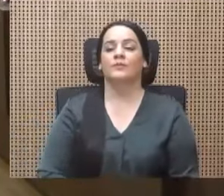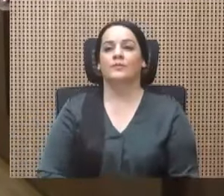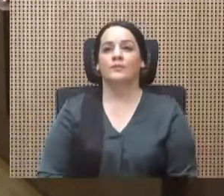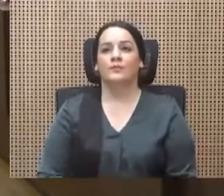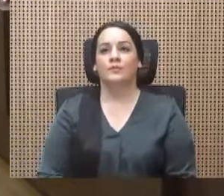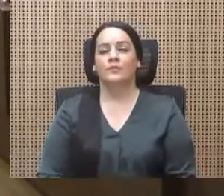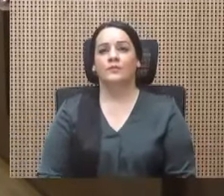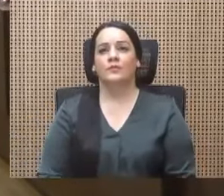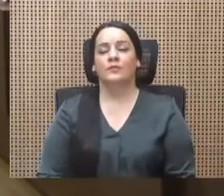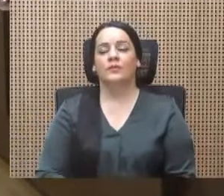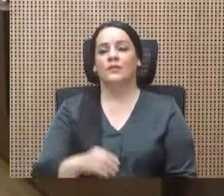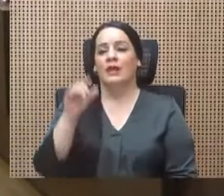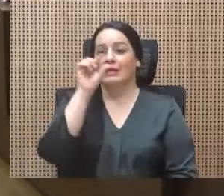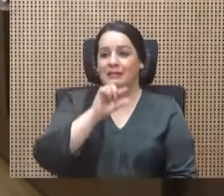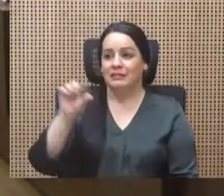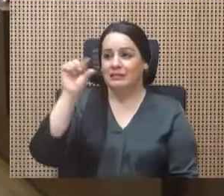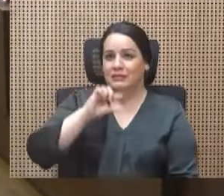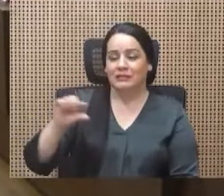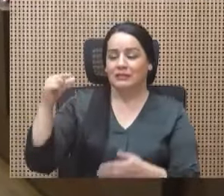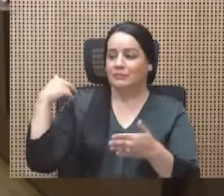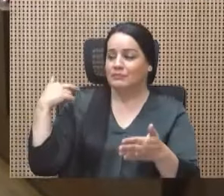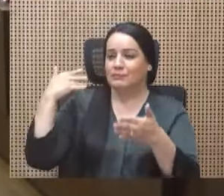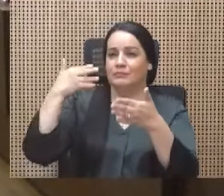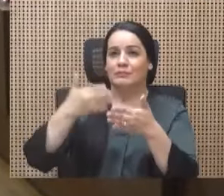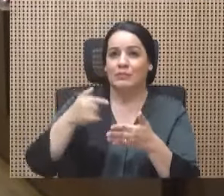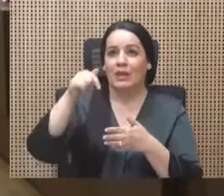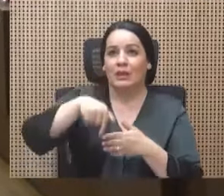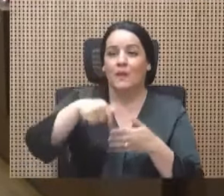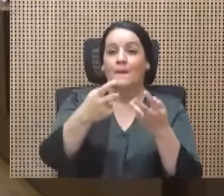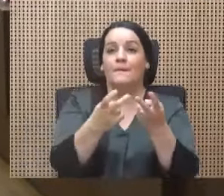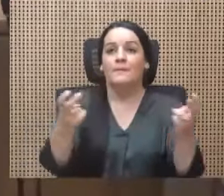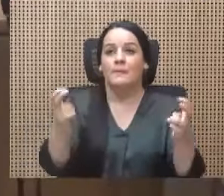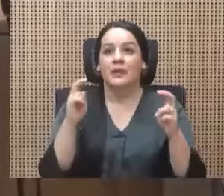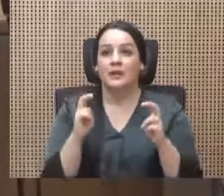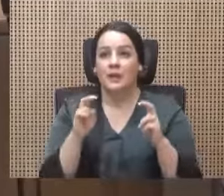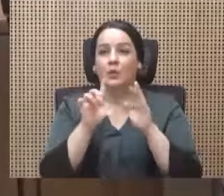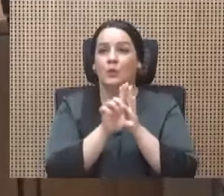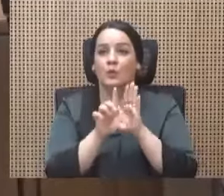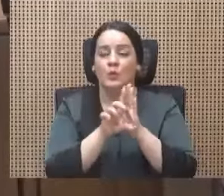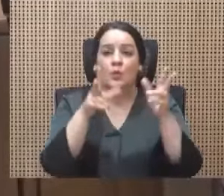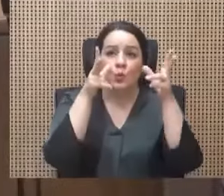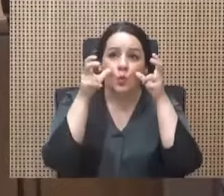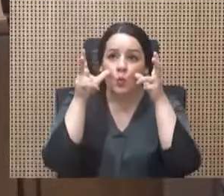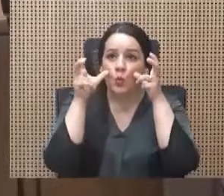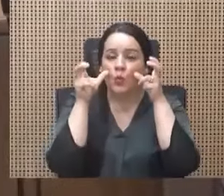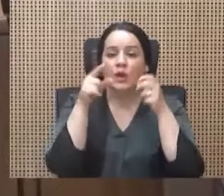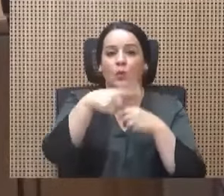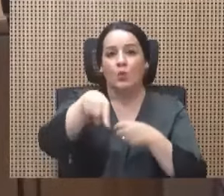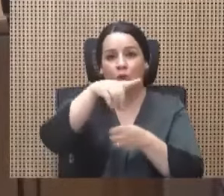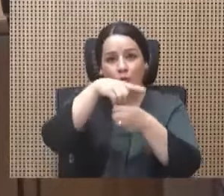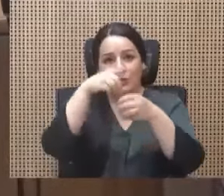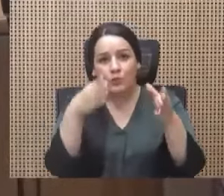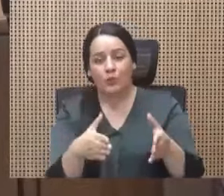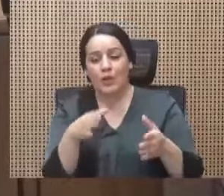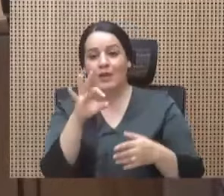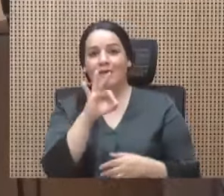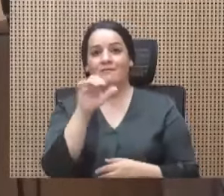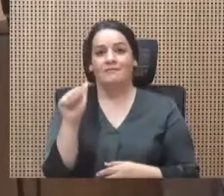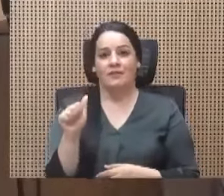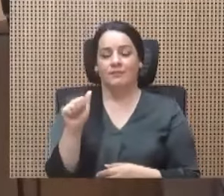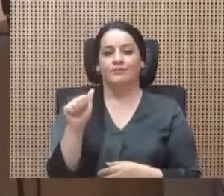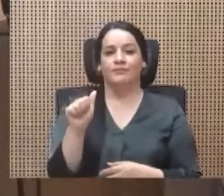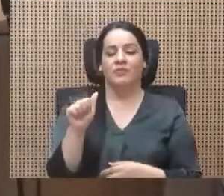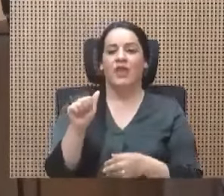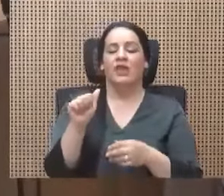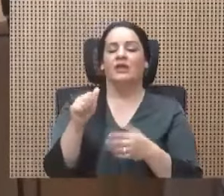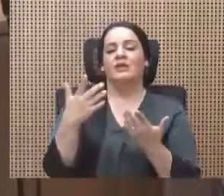Llevo semanas en este plenario legislativo escuchando a los diputados del Frente Amplio aludirme.